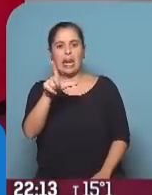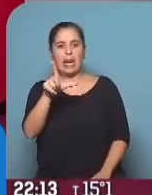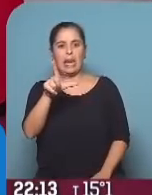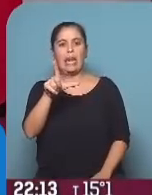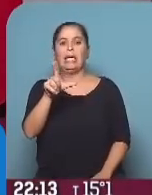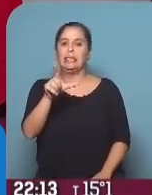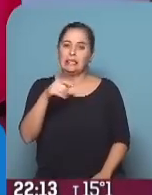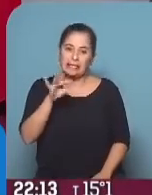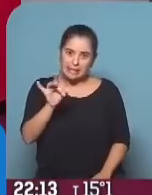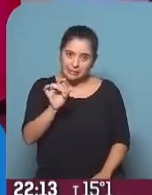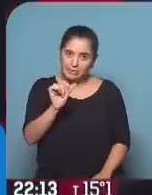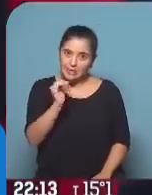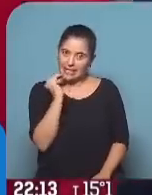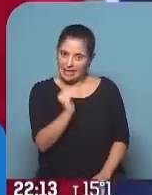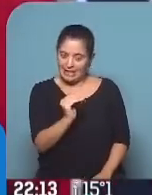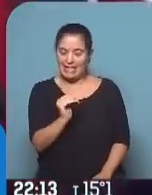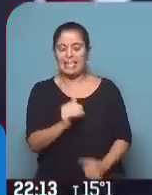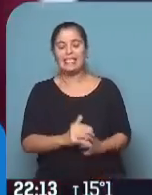Lighthizer.